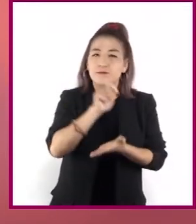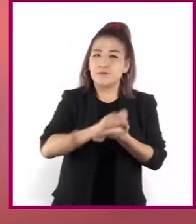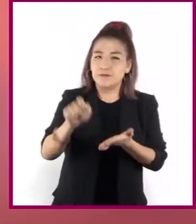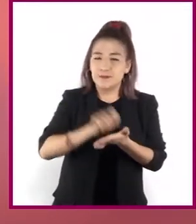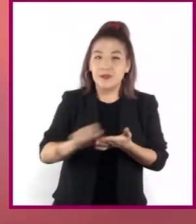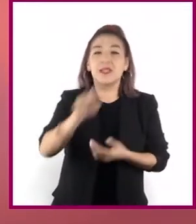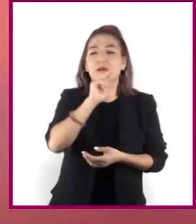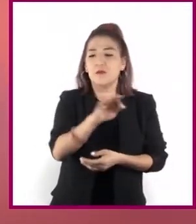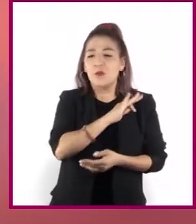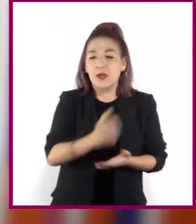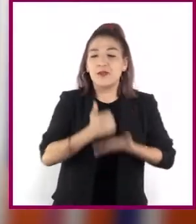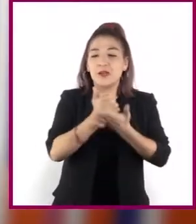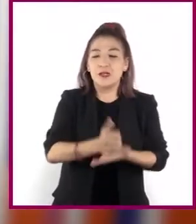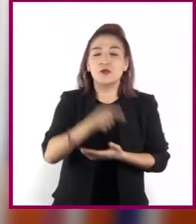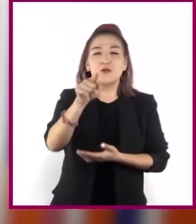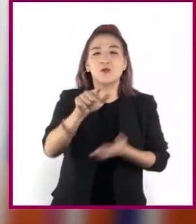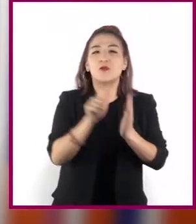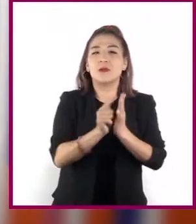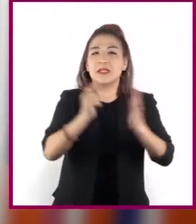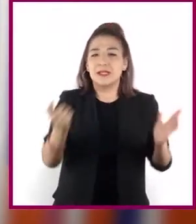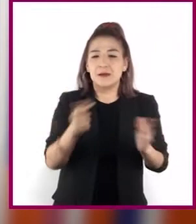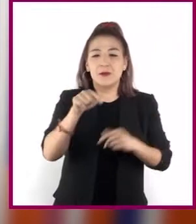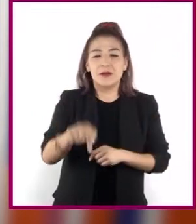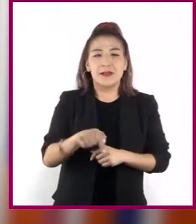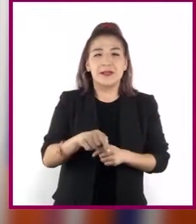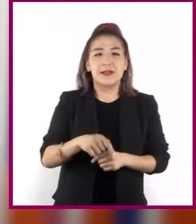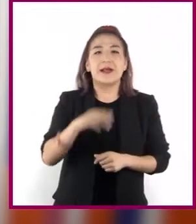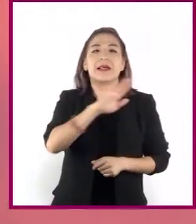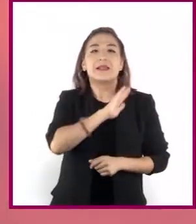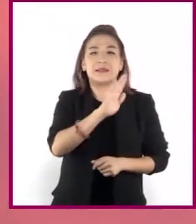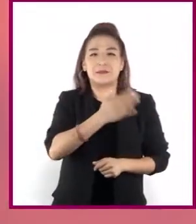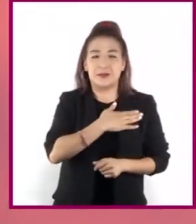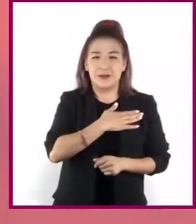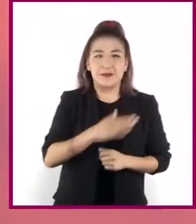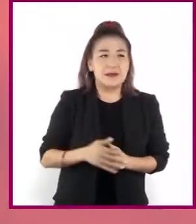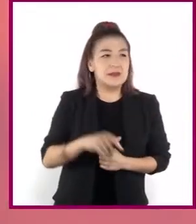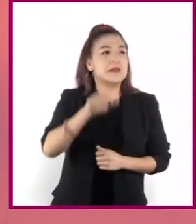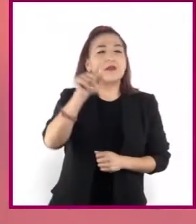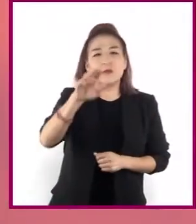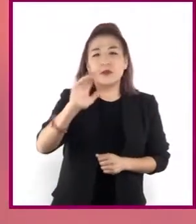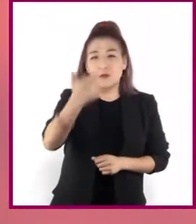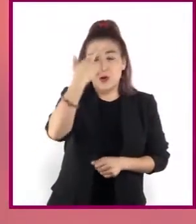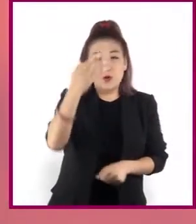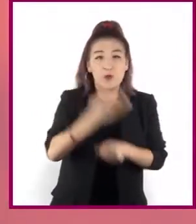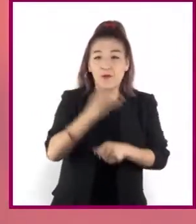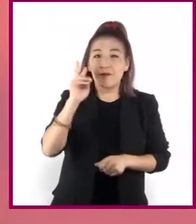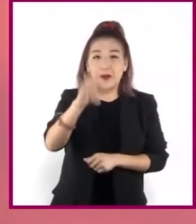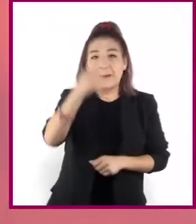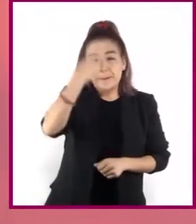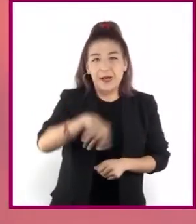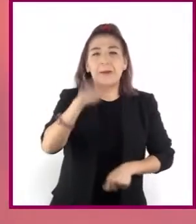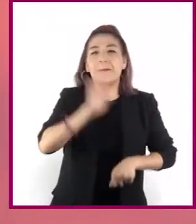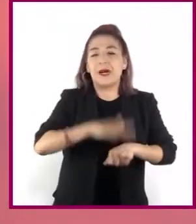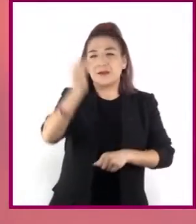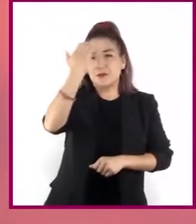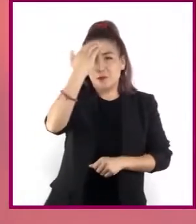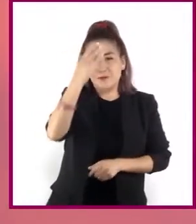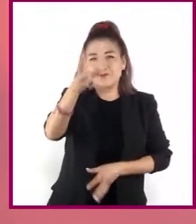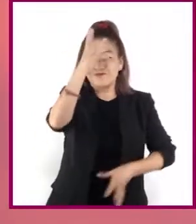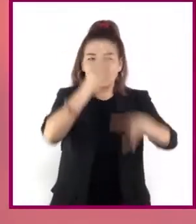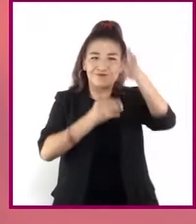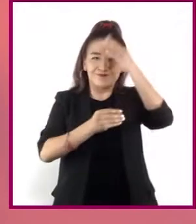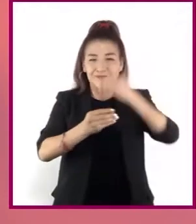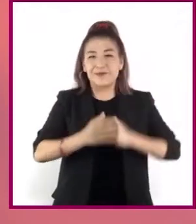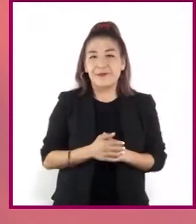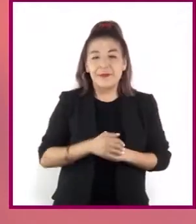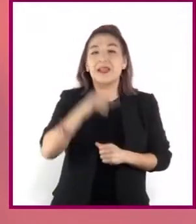notas. También podría ayudarles tener a la mano su libro de texto. Recuerden que todo lo que vean es para reforzar su conocimiento,